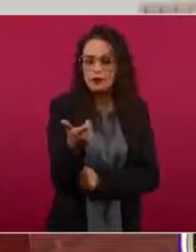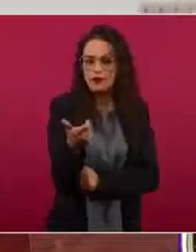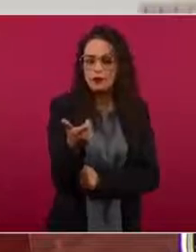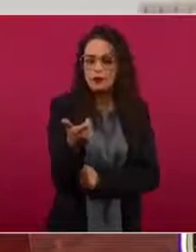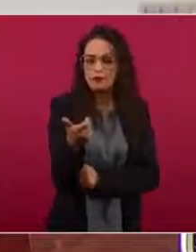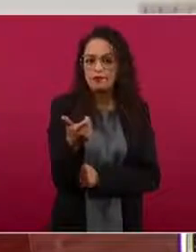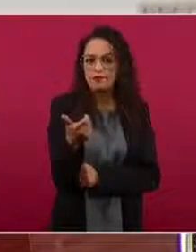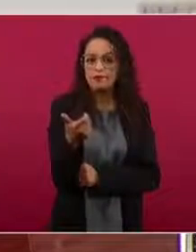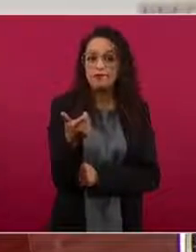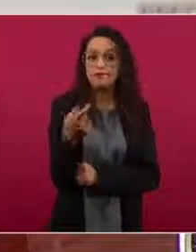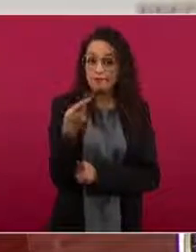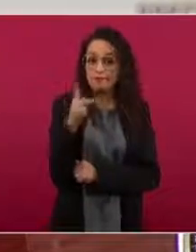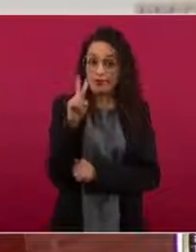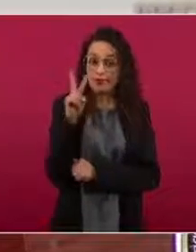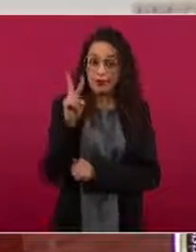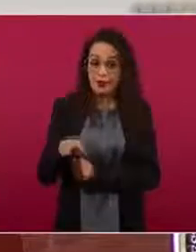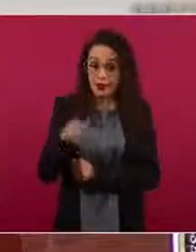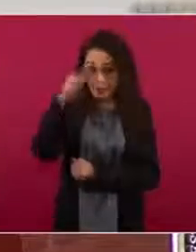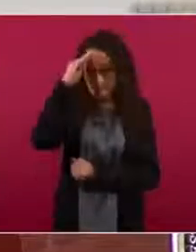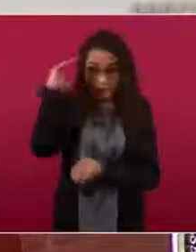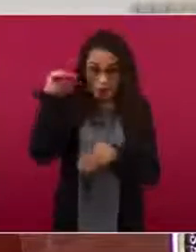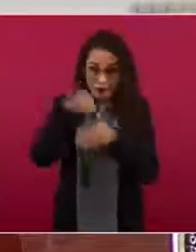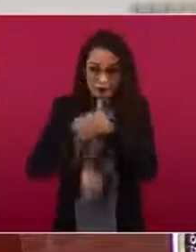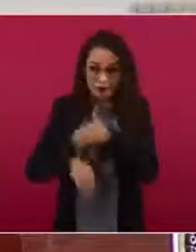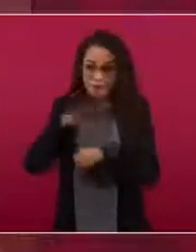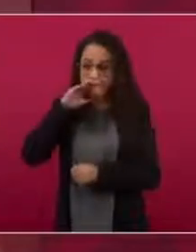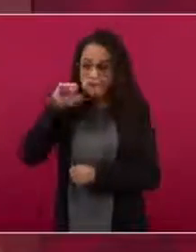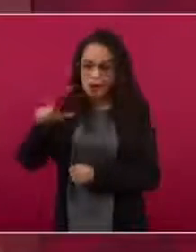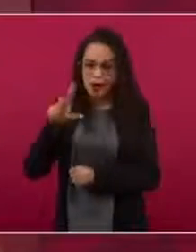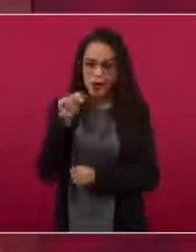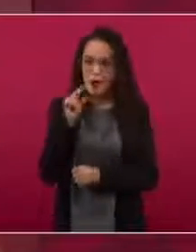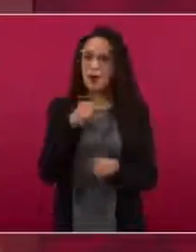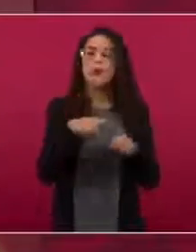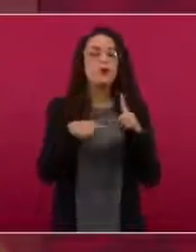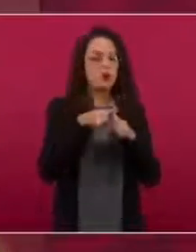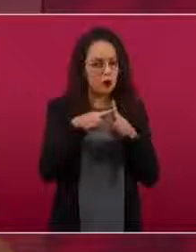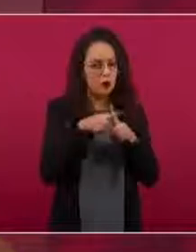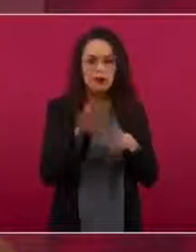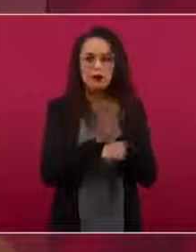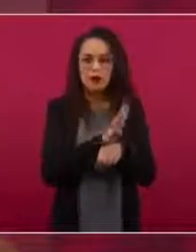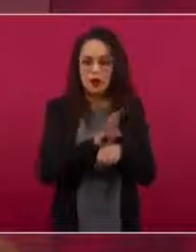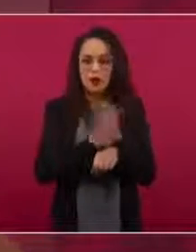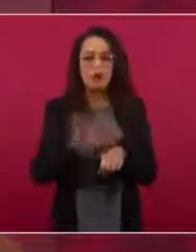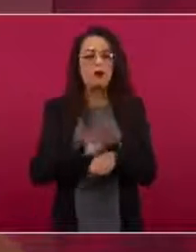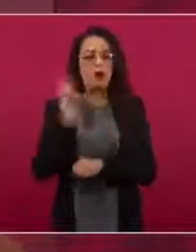acierto, porque si las hubiésemos dejado como estaban,